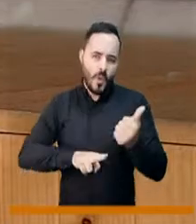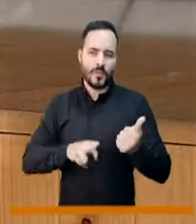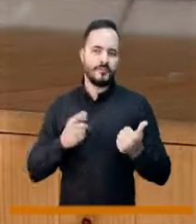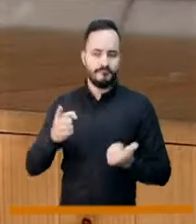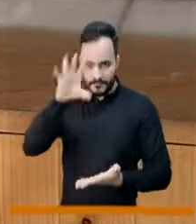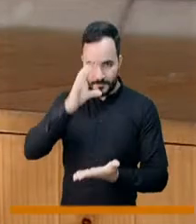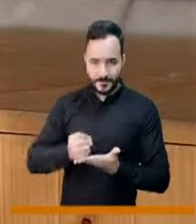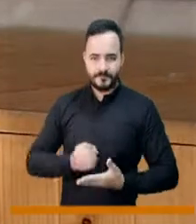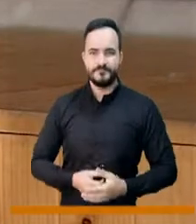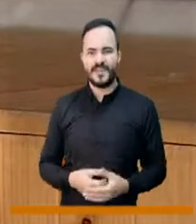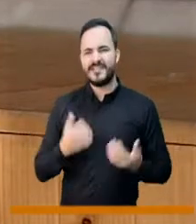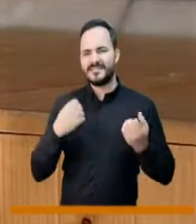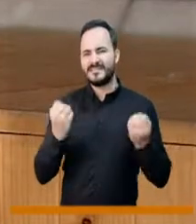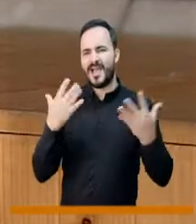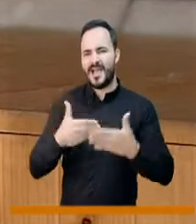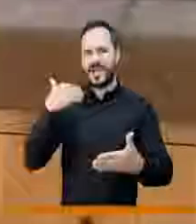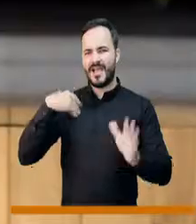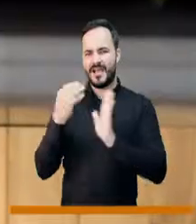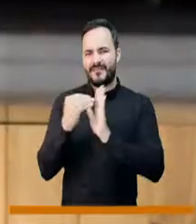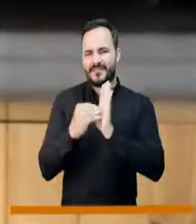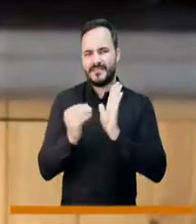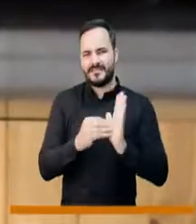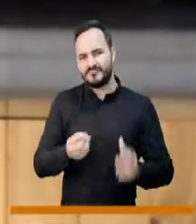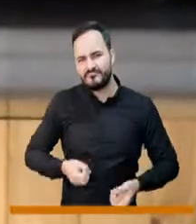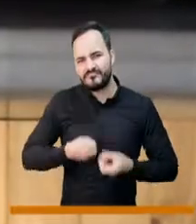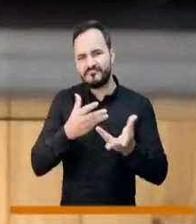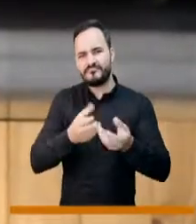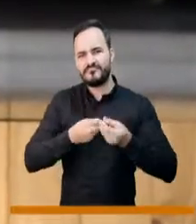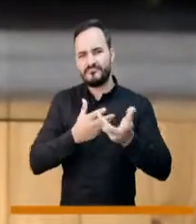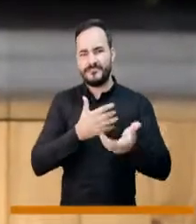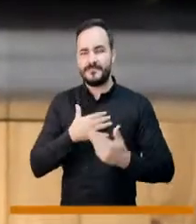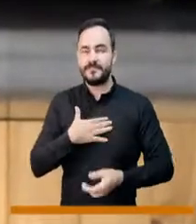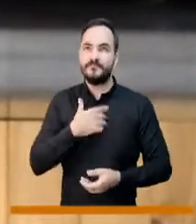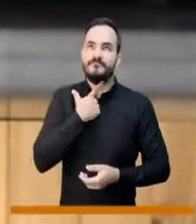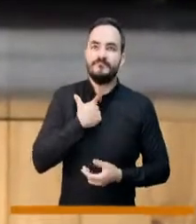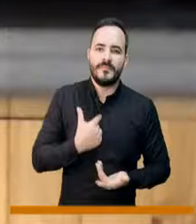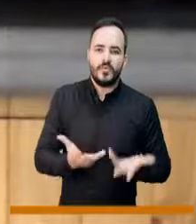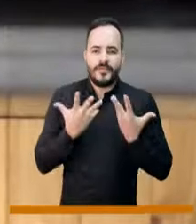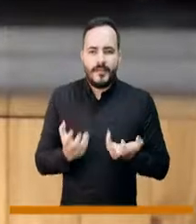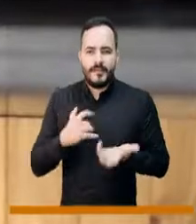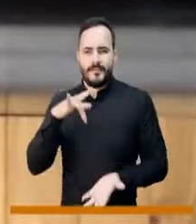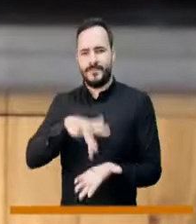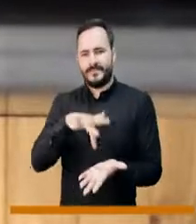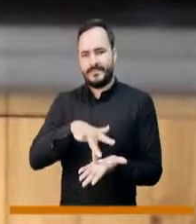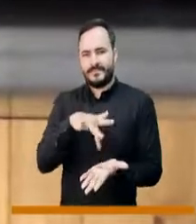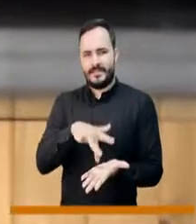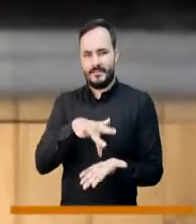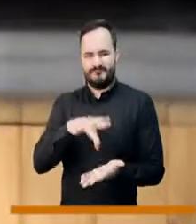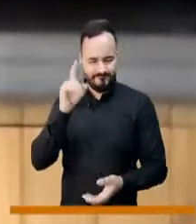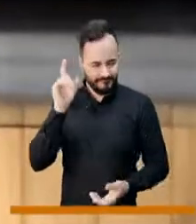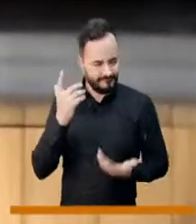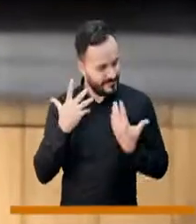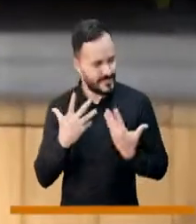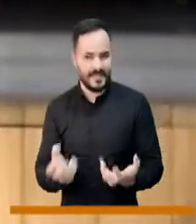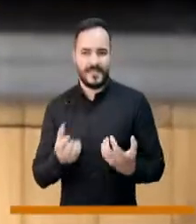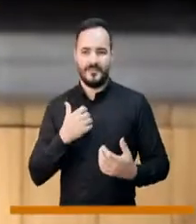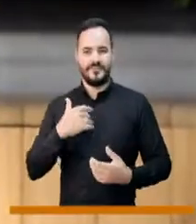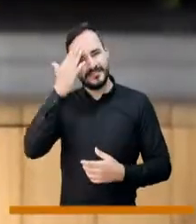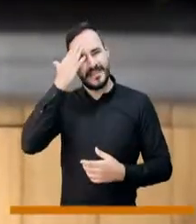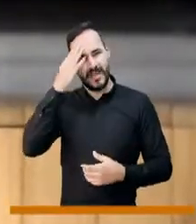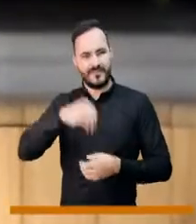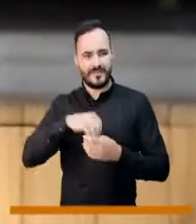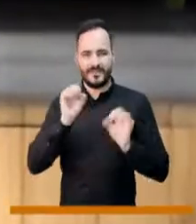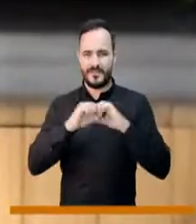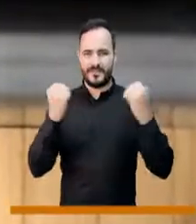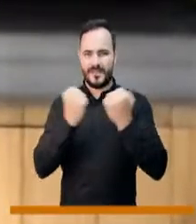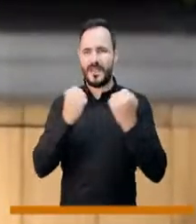presenciales, mixtas? ¿Por qué? Yo lo he dicho varias veces en el Consejo, yo quiero que sean presenciales, porque el Consejo es un espacio, un